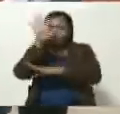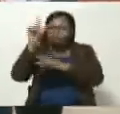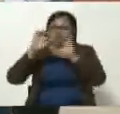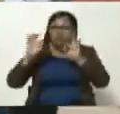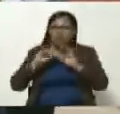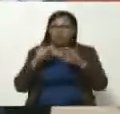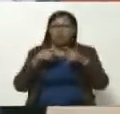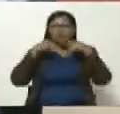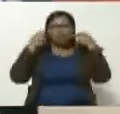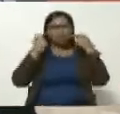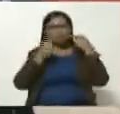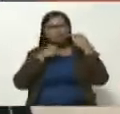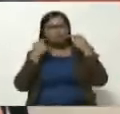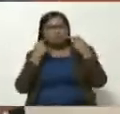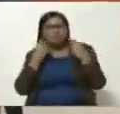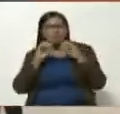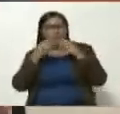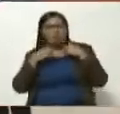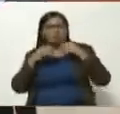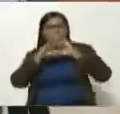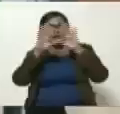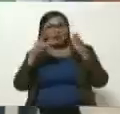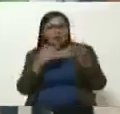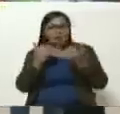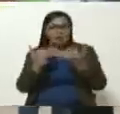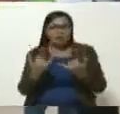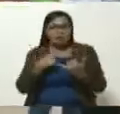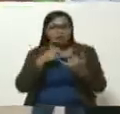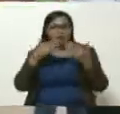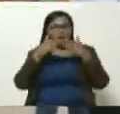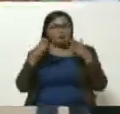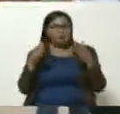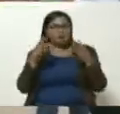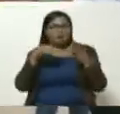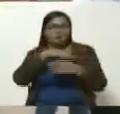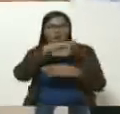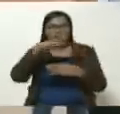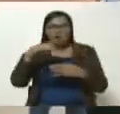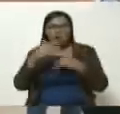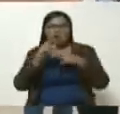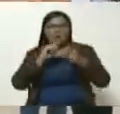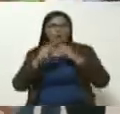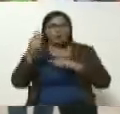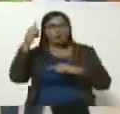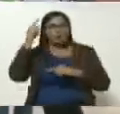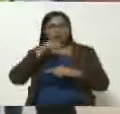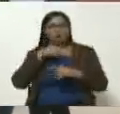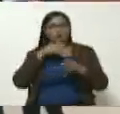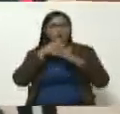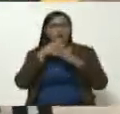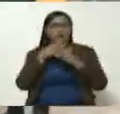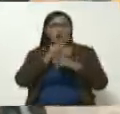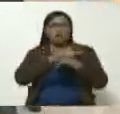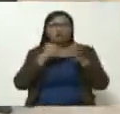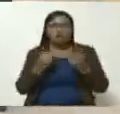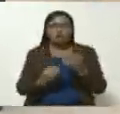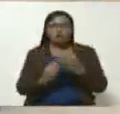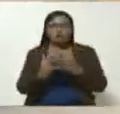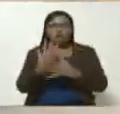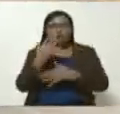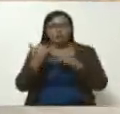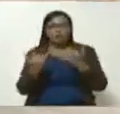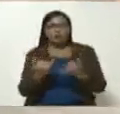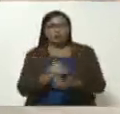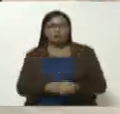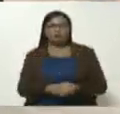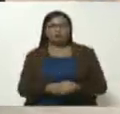nos sonríe, la vida es clara, ondívaga y abierta como un mar. Y hay días en que somos tan fértiles,